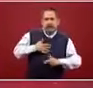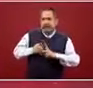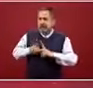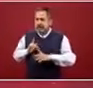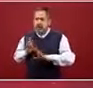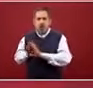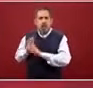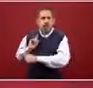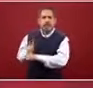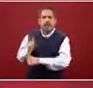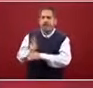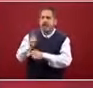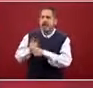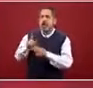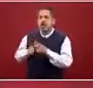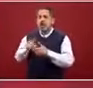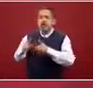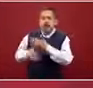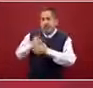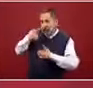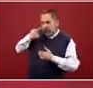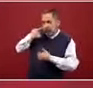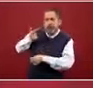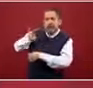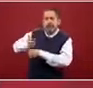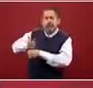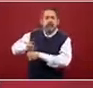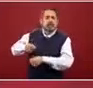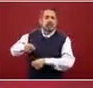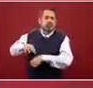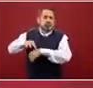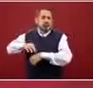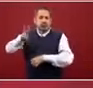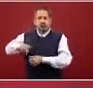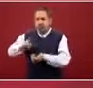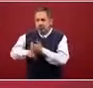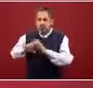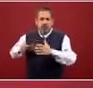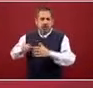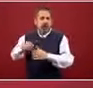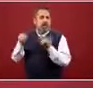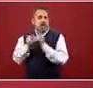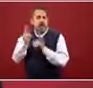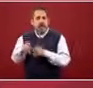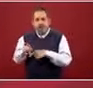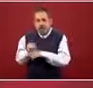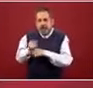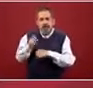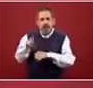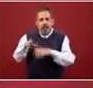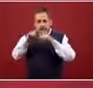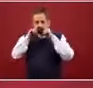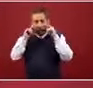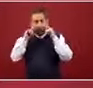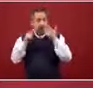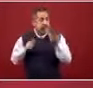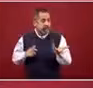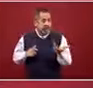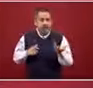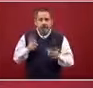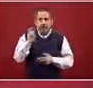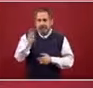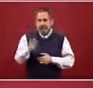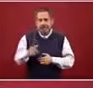los casos observables que se identifican en las unidades de monitoreo de influenza. Pero, finalmente, sería